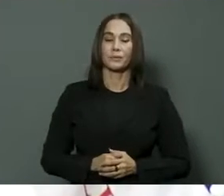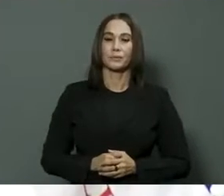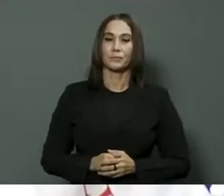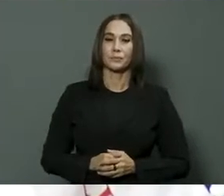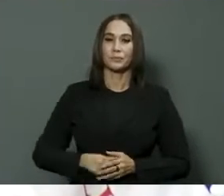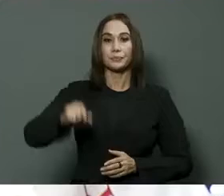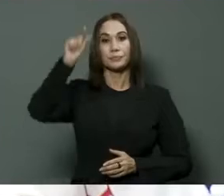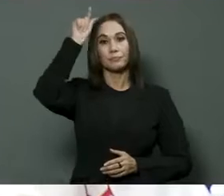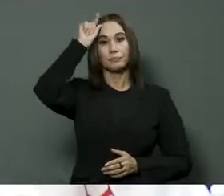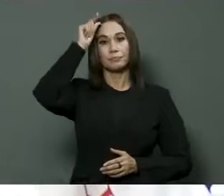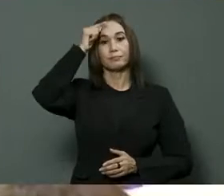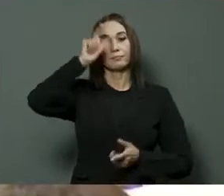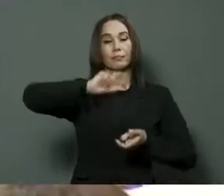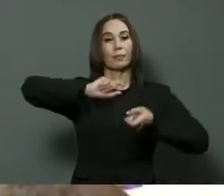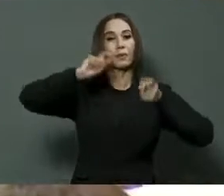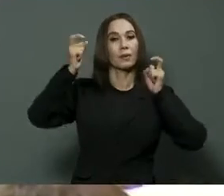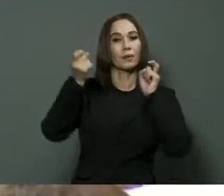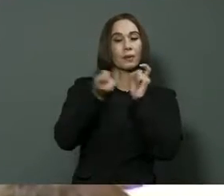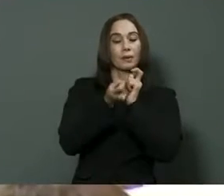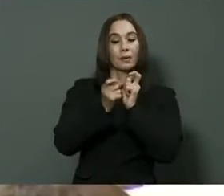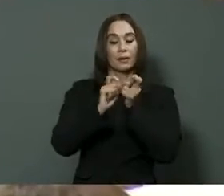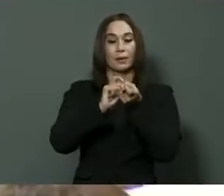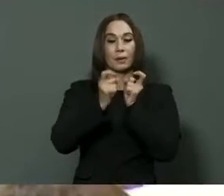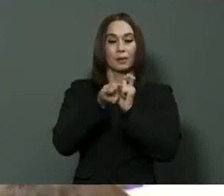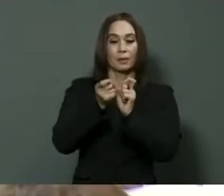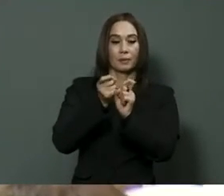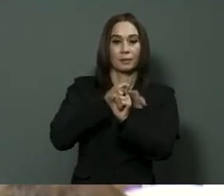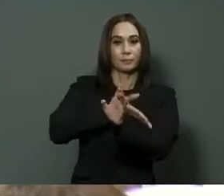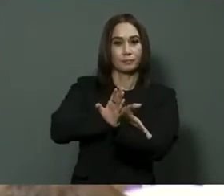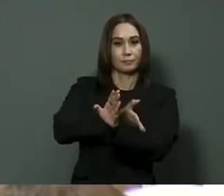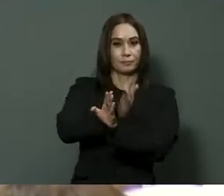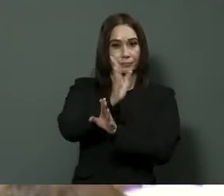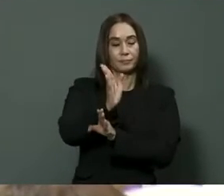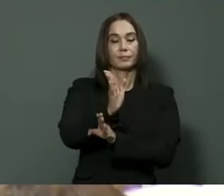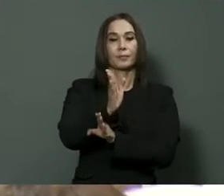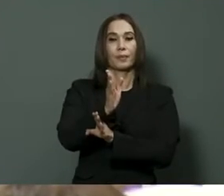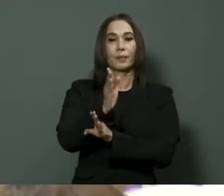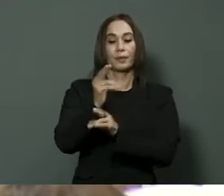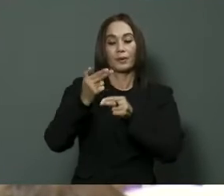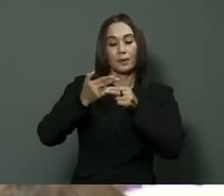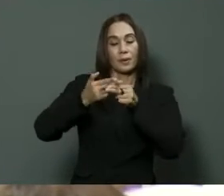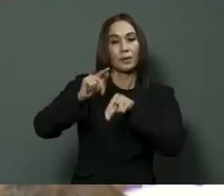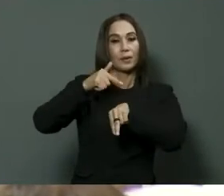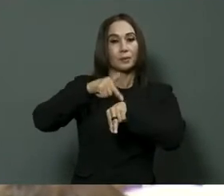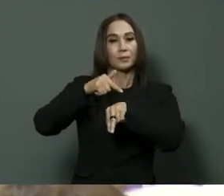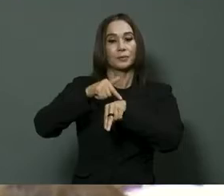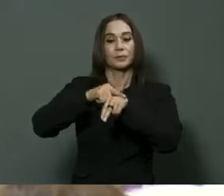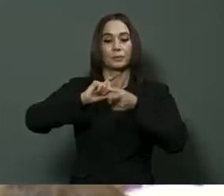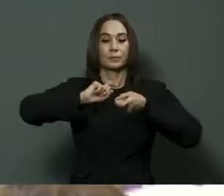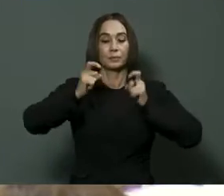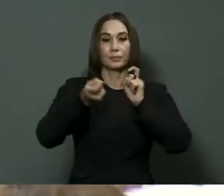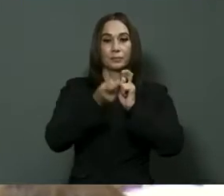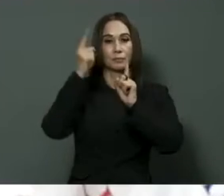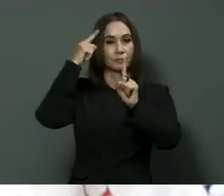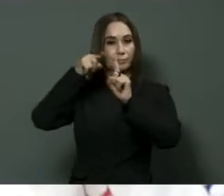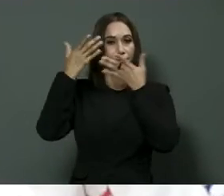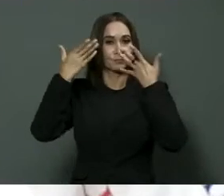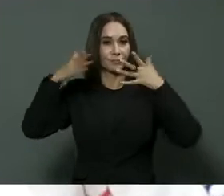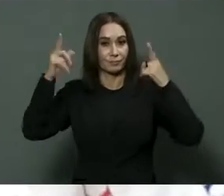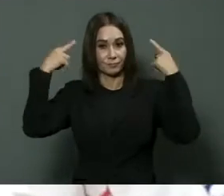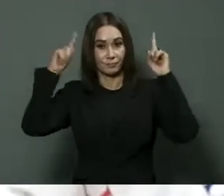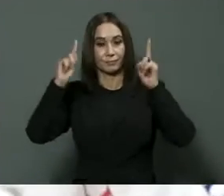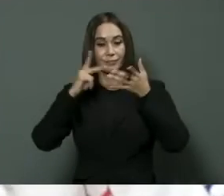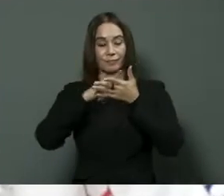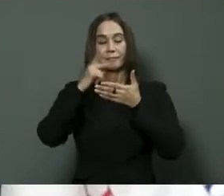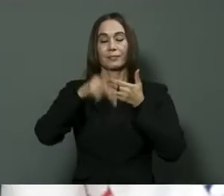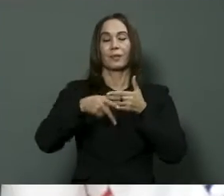del cambio estará transformando las calles. En poco tiempo tendremos el objetivo de este